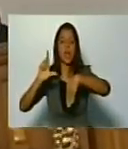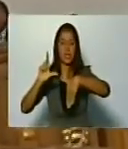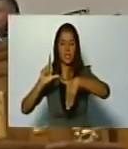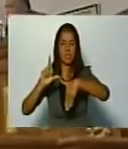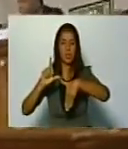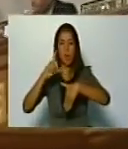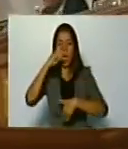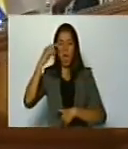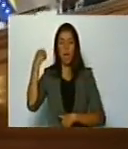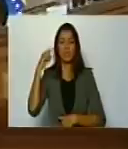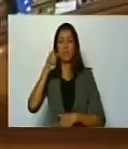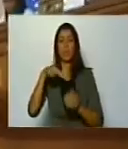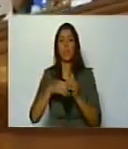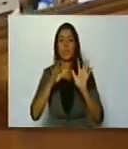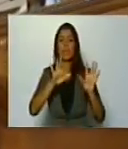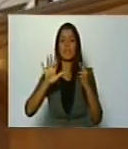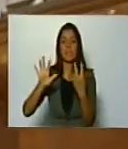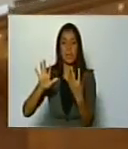año